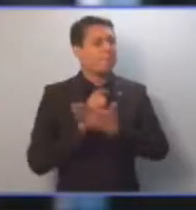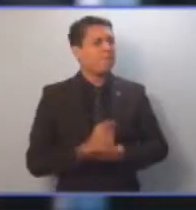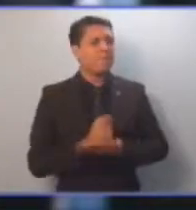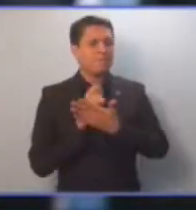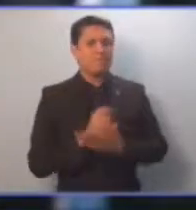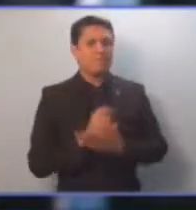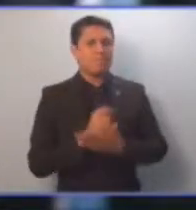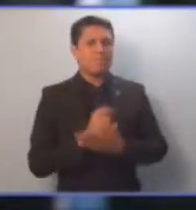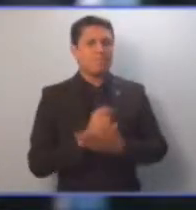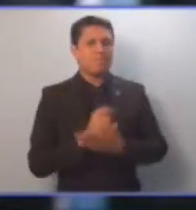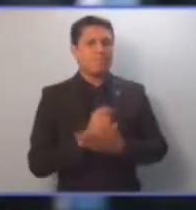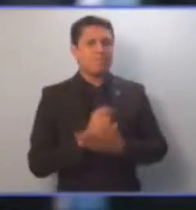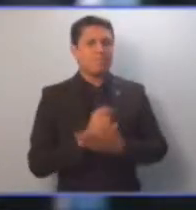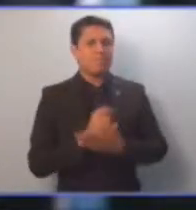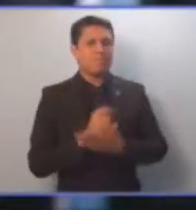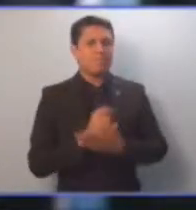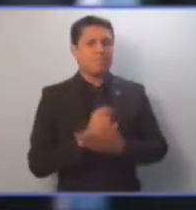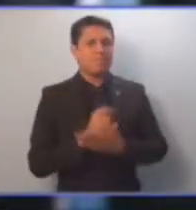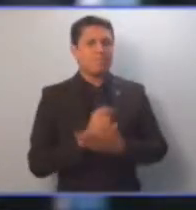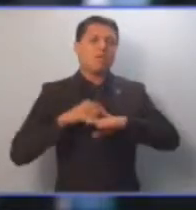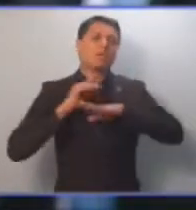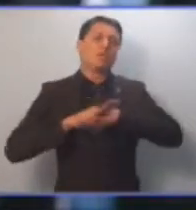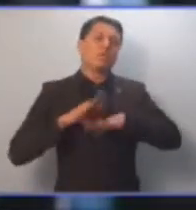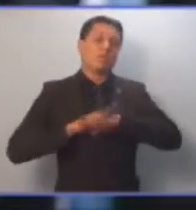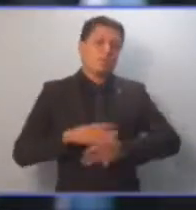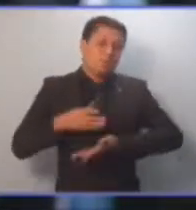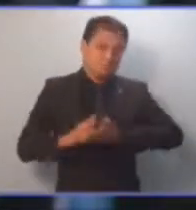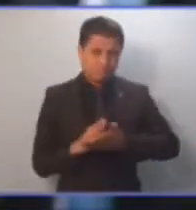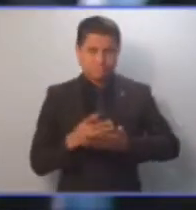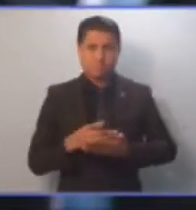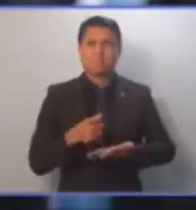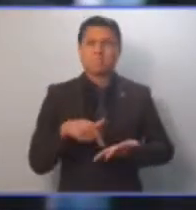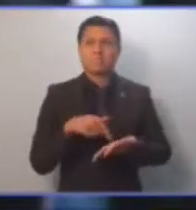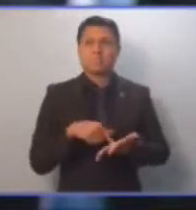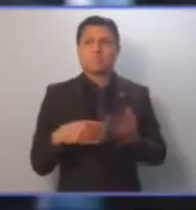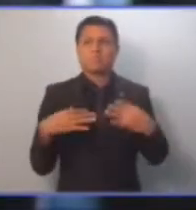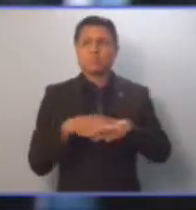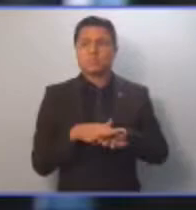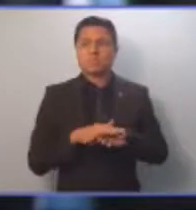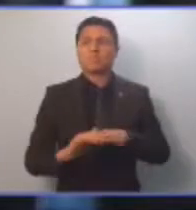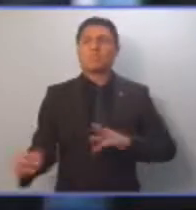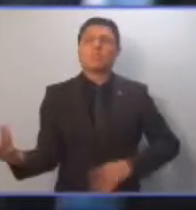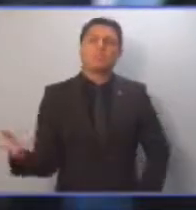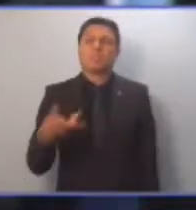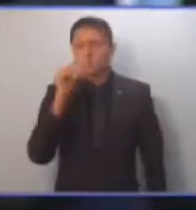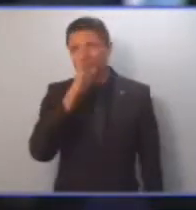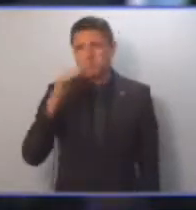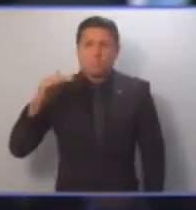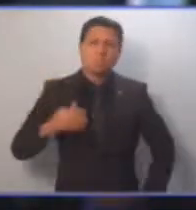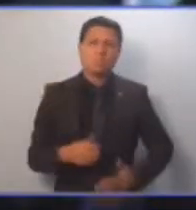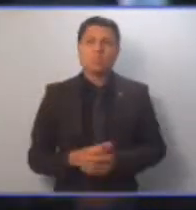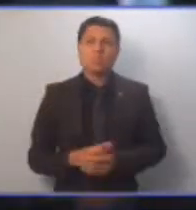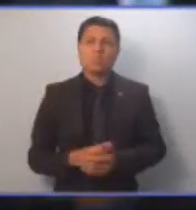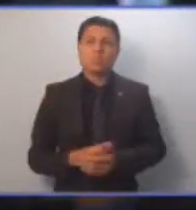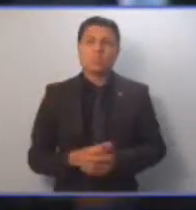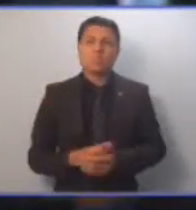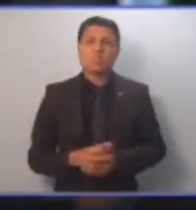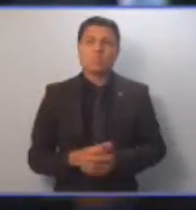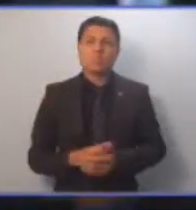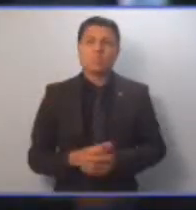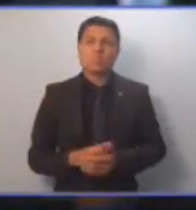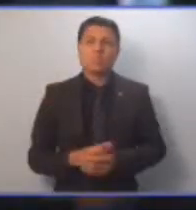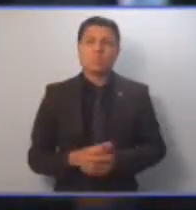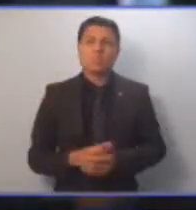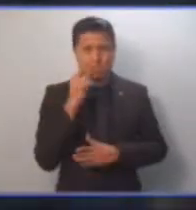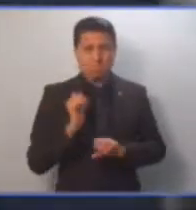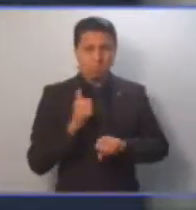ocupacional, educación y recreación mediante sus centros integrales y sus filiales a nivel nacional. Esta entidad